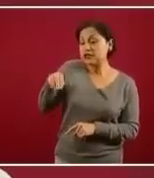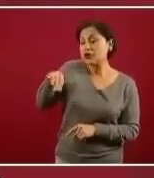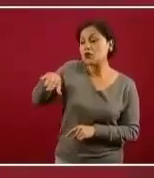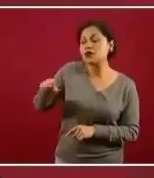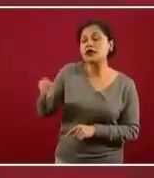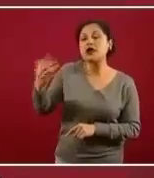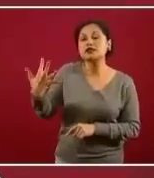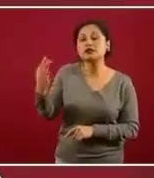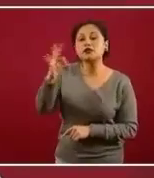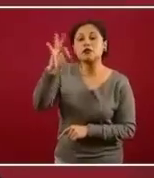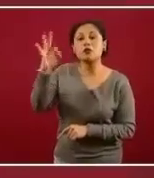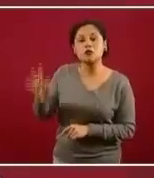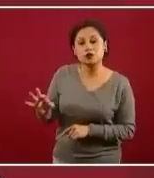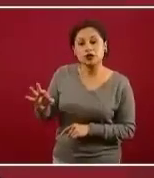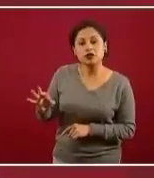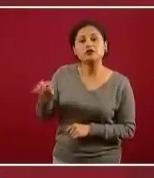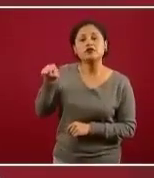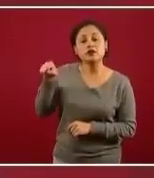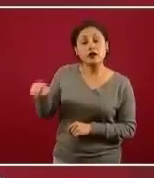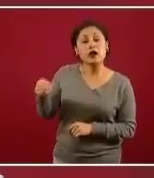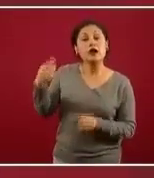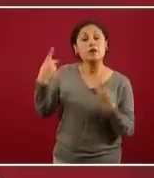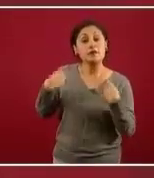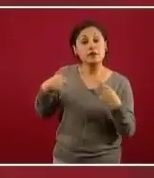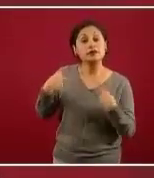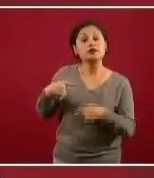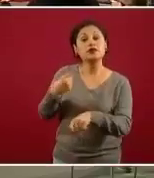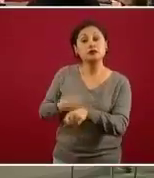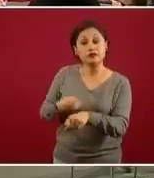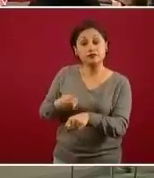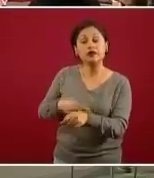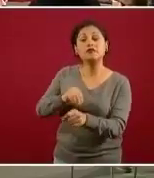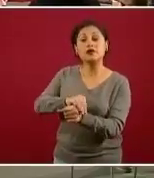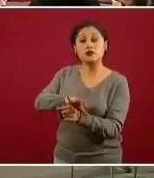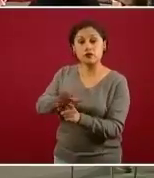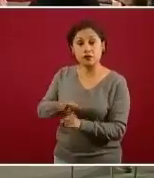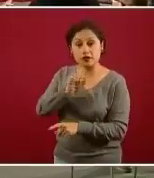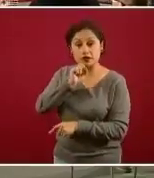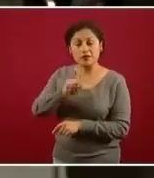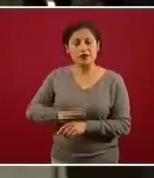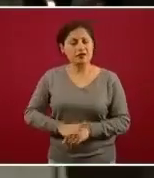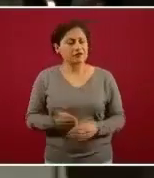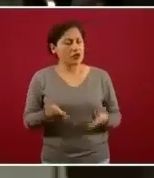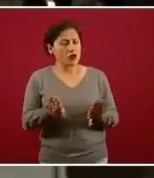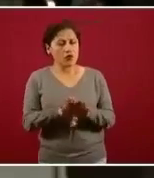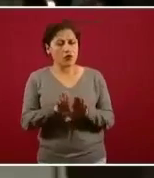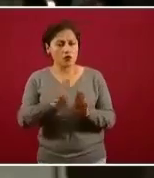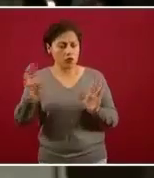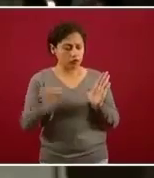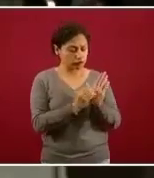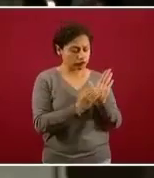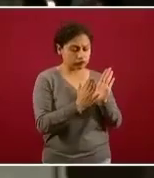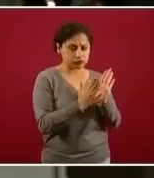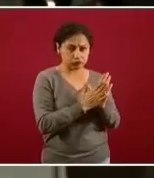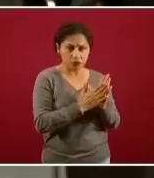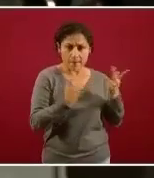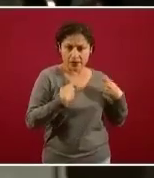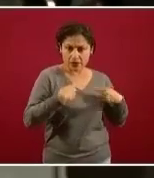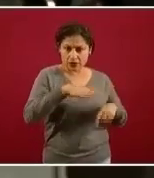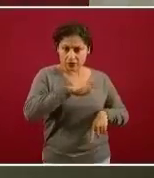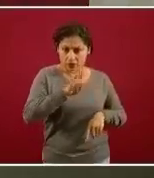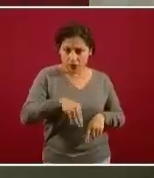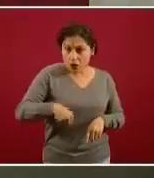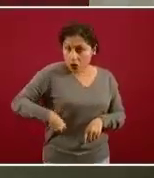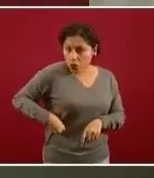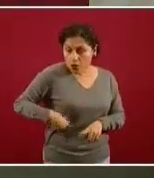promedio, 5% de las personas que tengan COVID. ¿Y la tabla de fallecimientos aparecería como muerte por neumonía o muerte por COVID? Aparecería